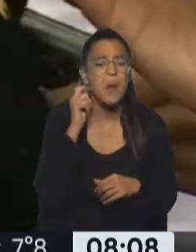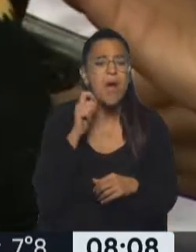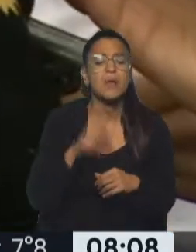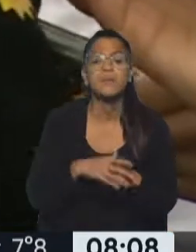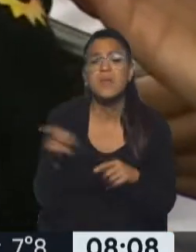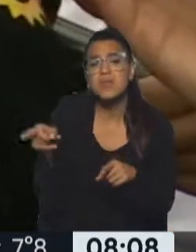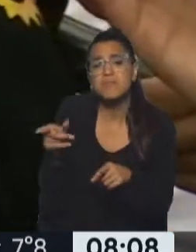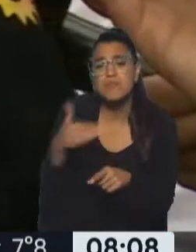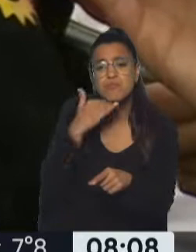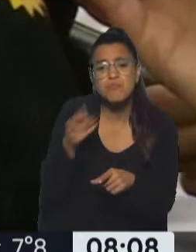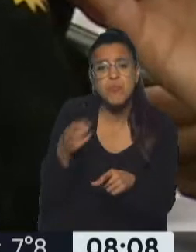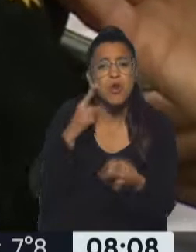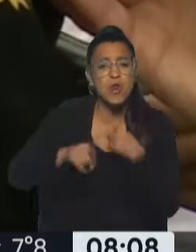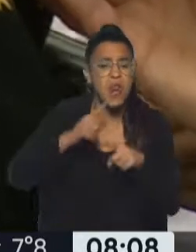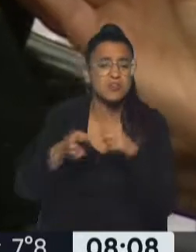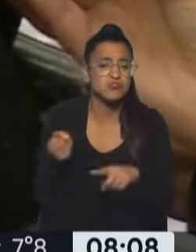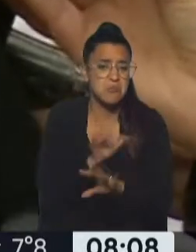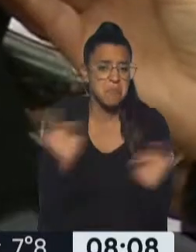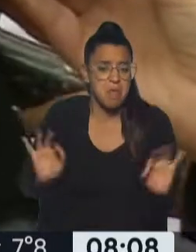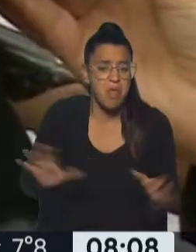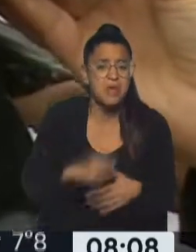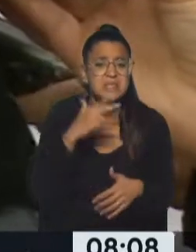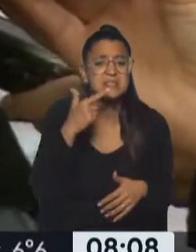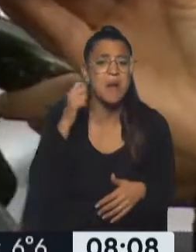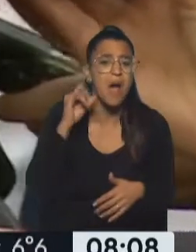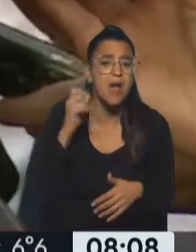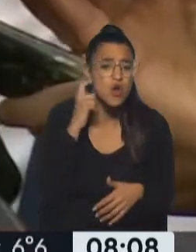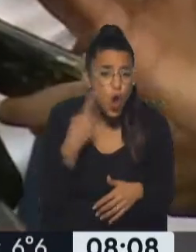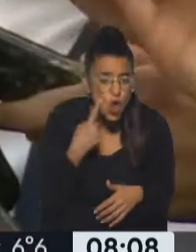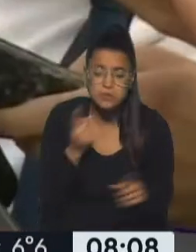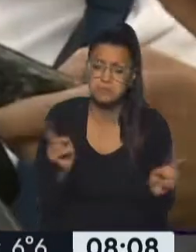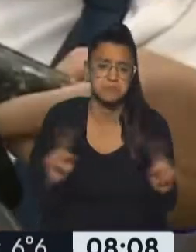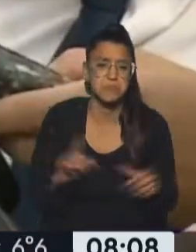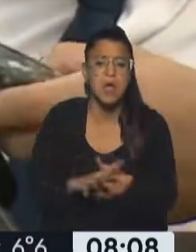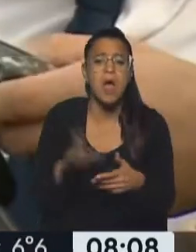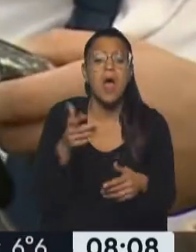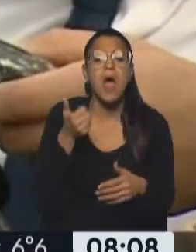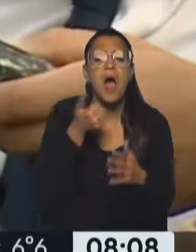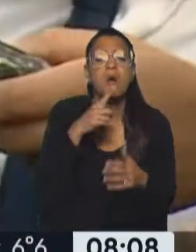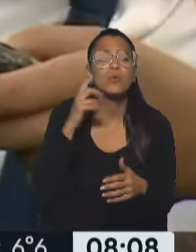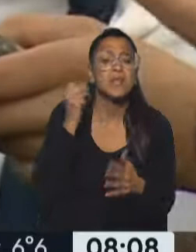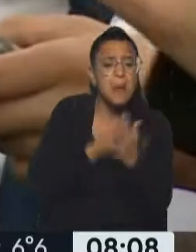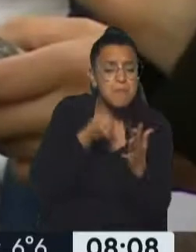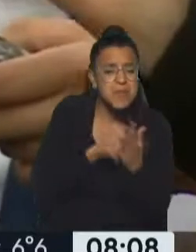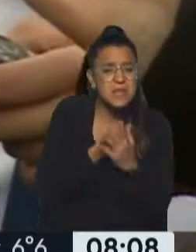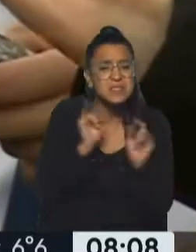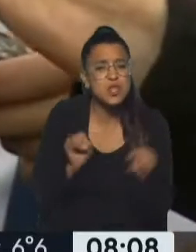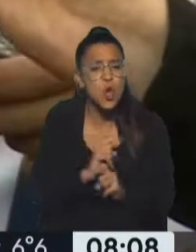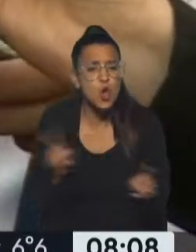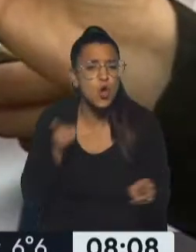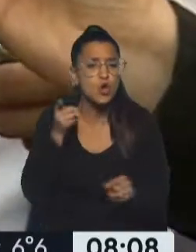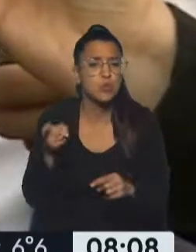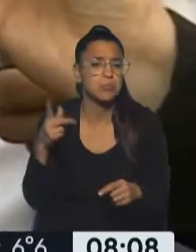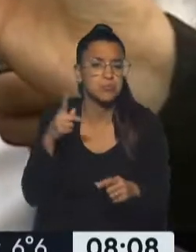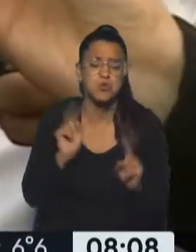Que ella no tiene ningún tipo de relación con este hecho. ¿Ya sabía que ella lo conocía? No la conocía. ¿Agustina militaba en alguna agrupación